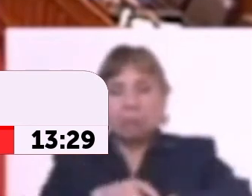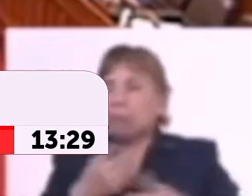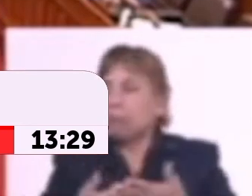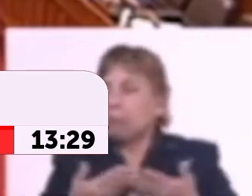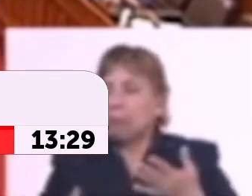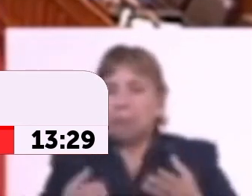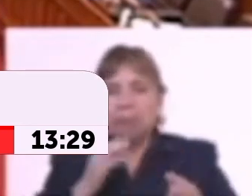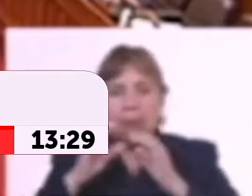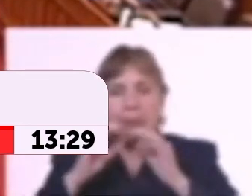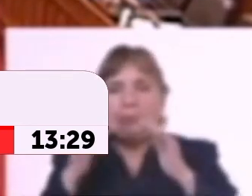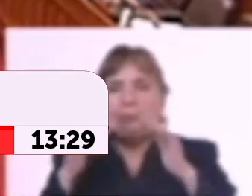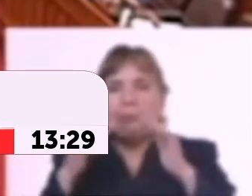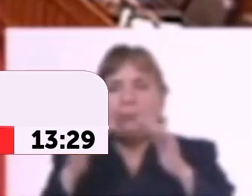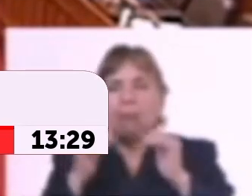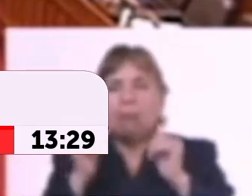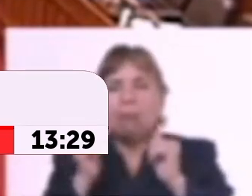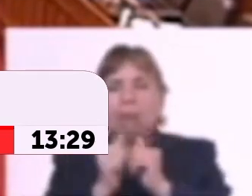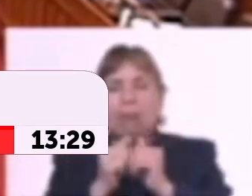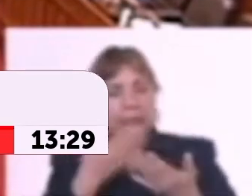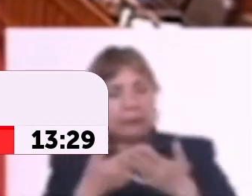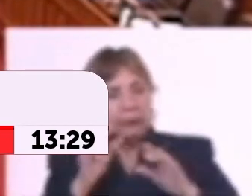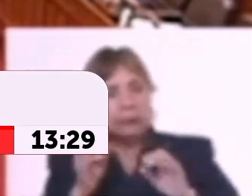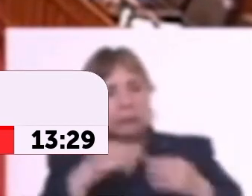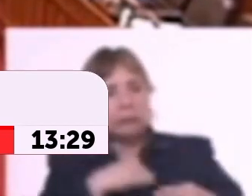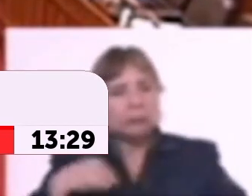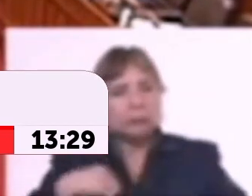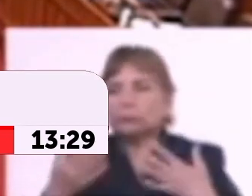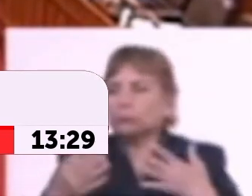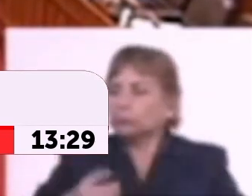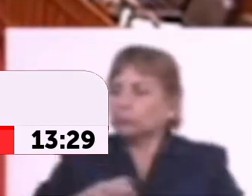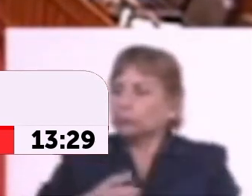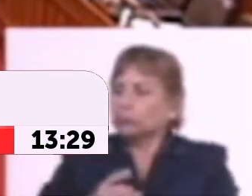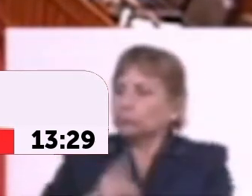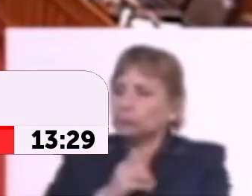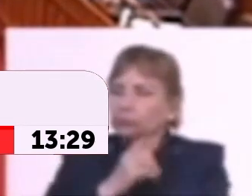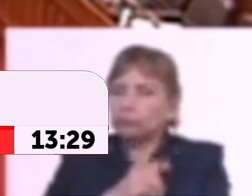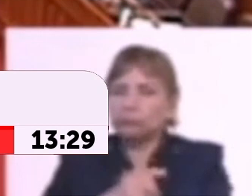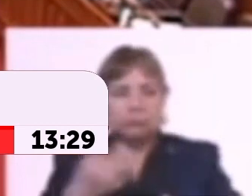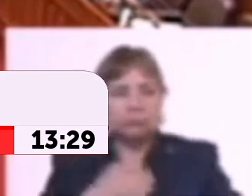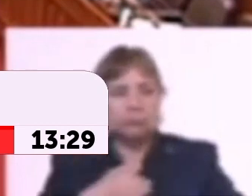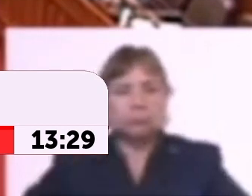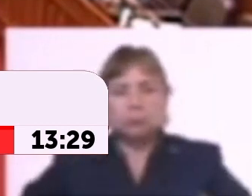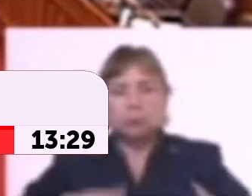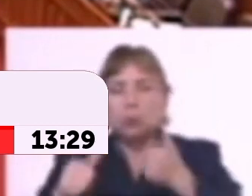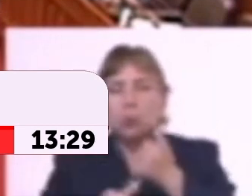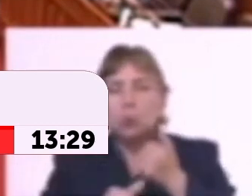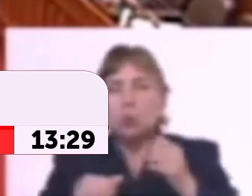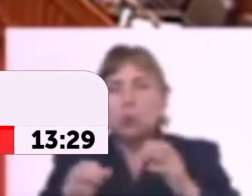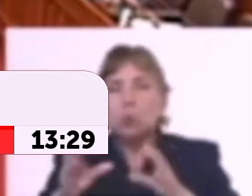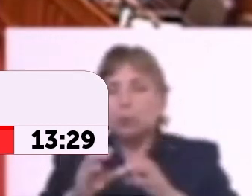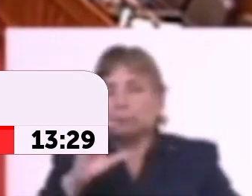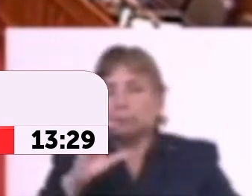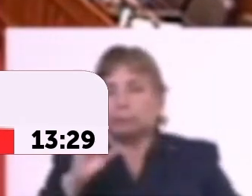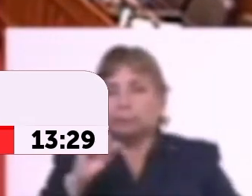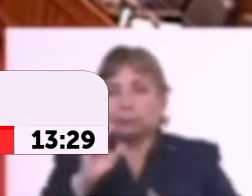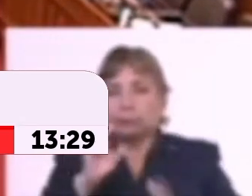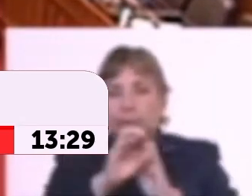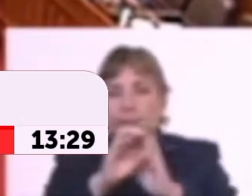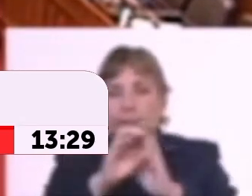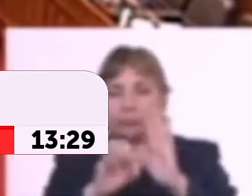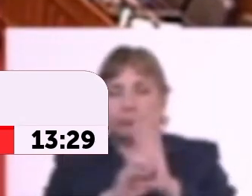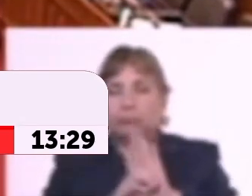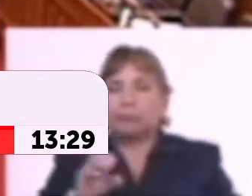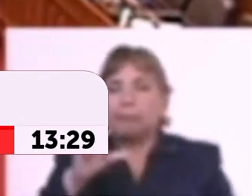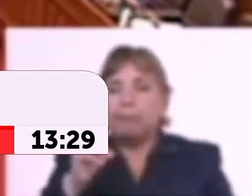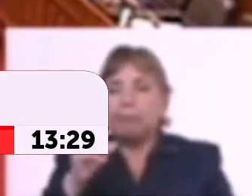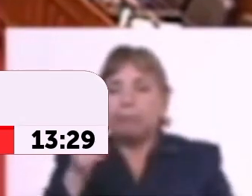contra Heiner Alvarado en su condición de exministro de Vivienda. Y Lady Camones ha señalado qué es lo que va a proceder, cuáles van